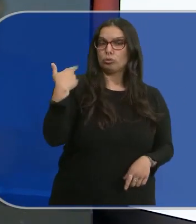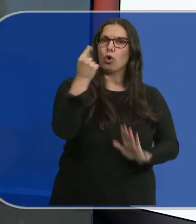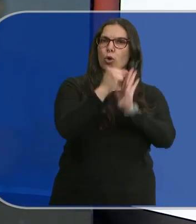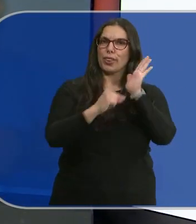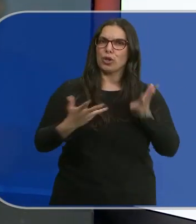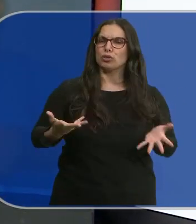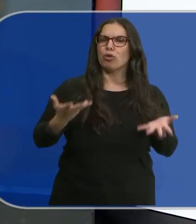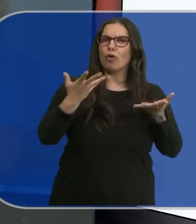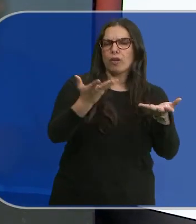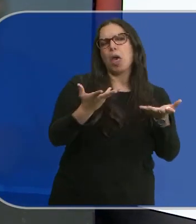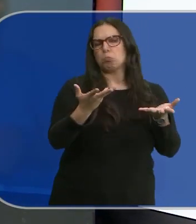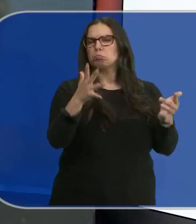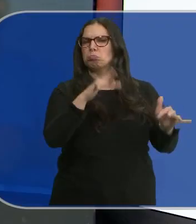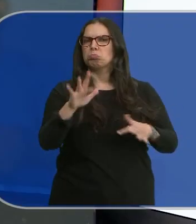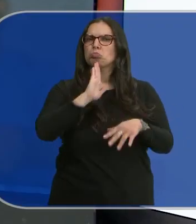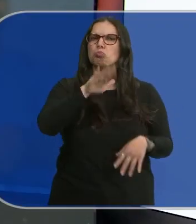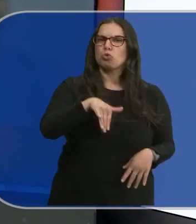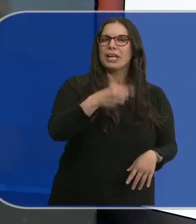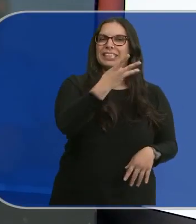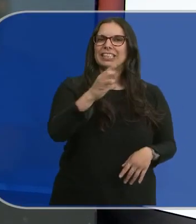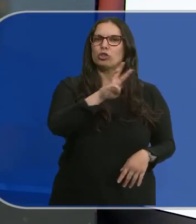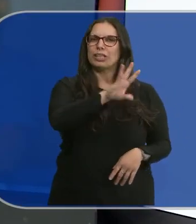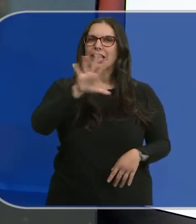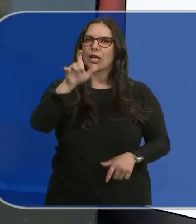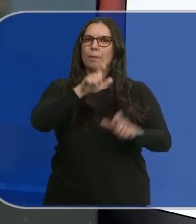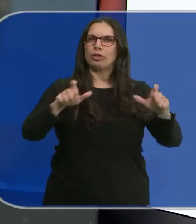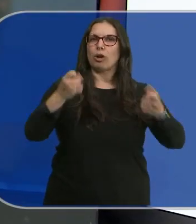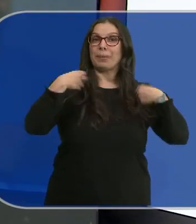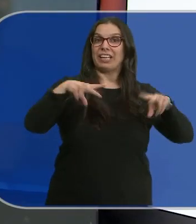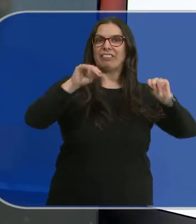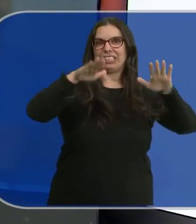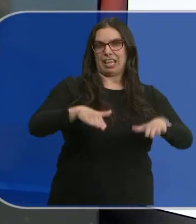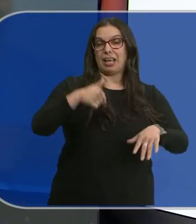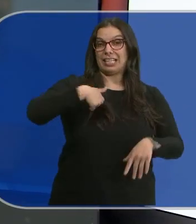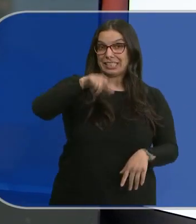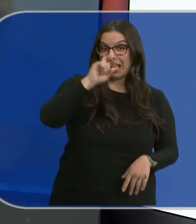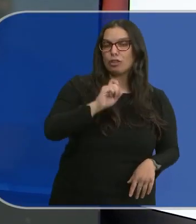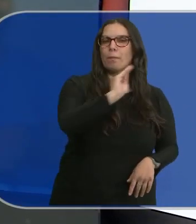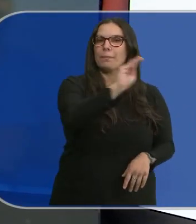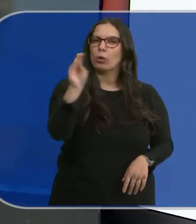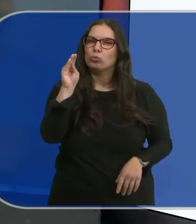les ofrecía SACIL convencieron a más de 335 residentes. Este año se les ha preguntado